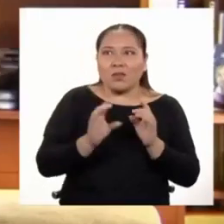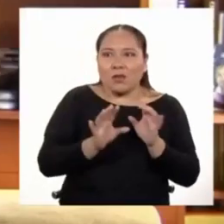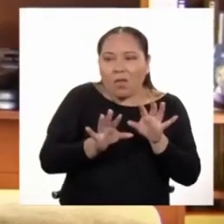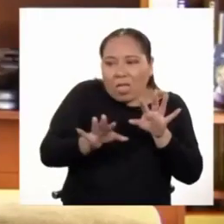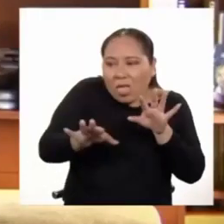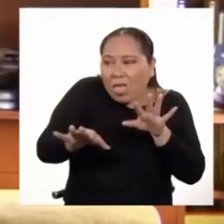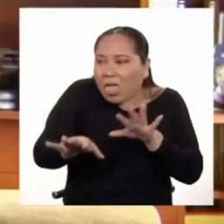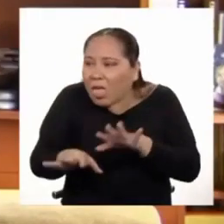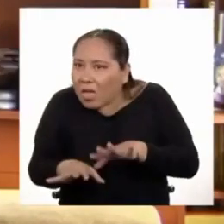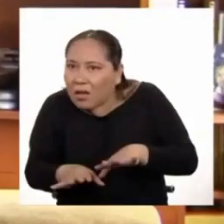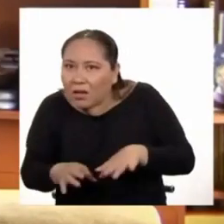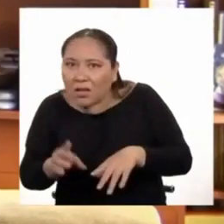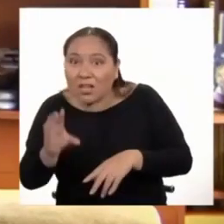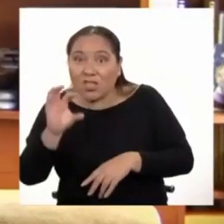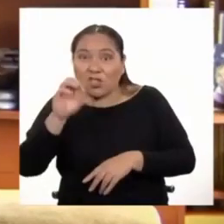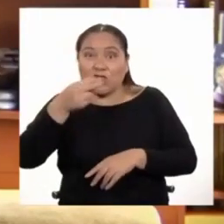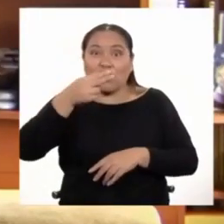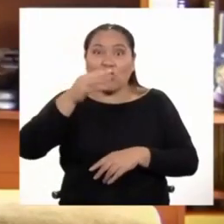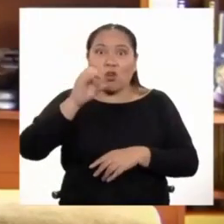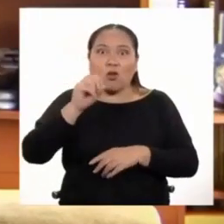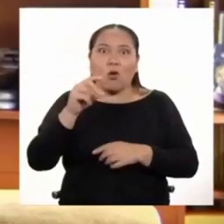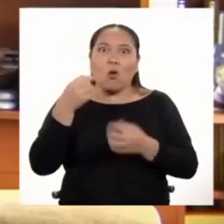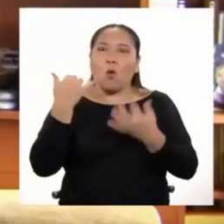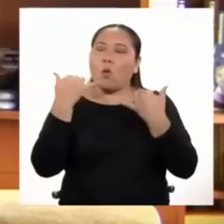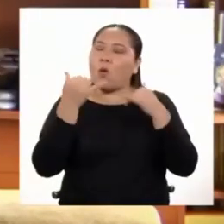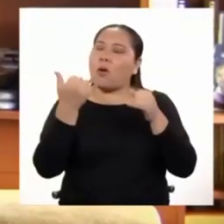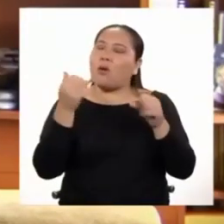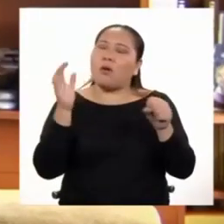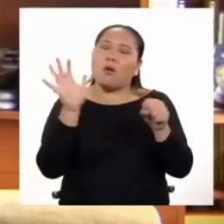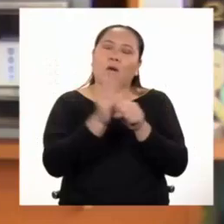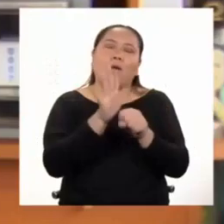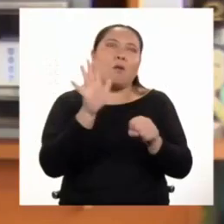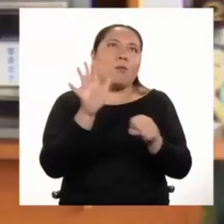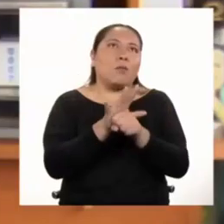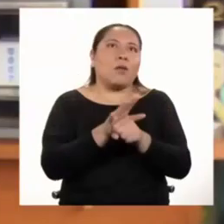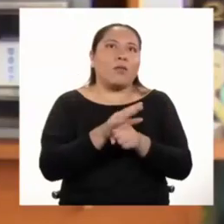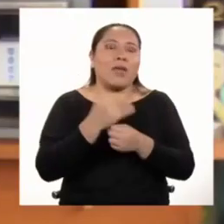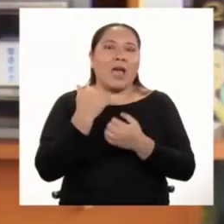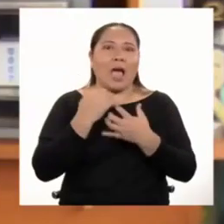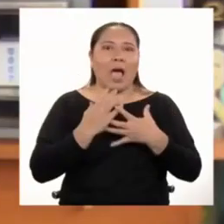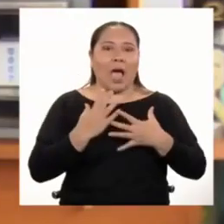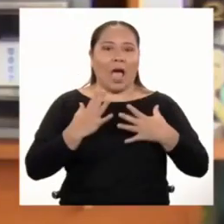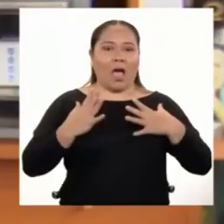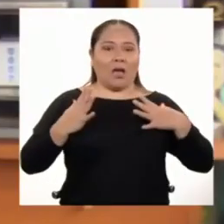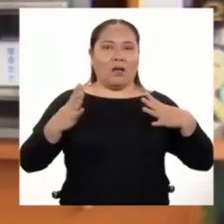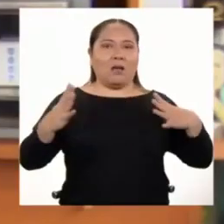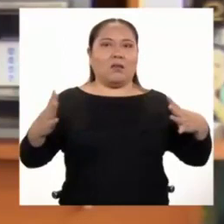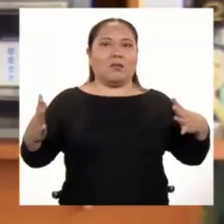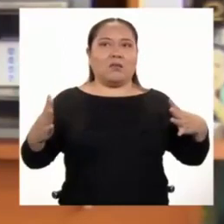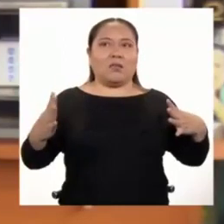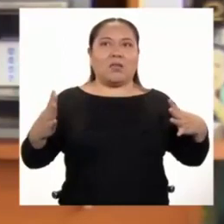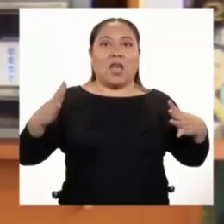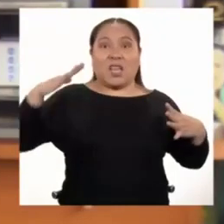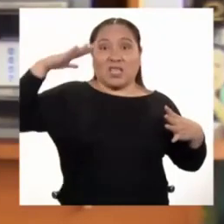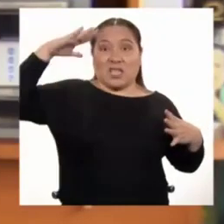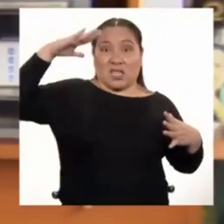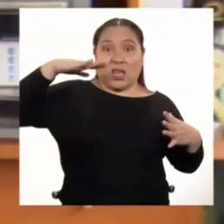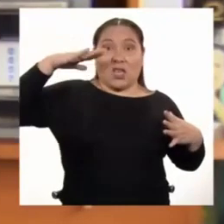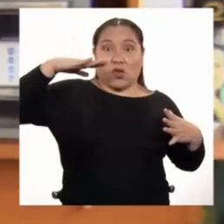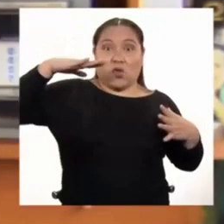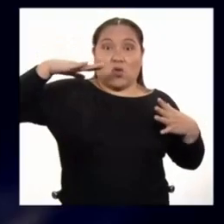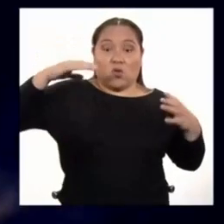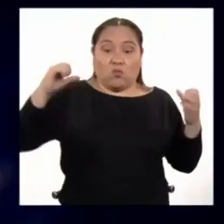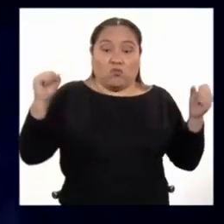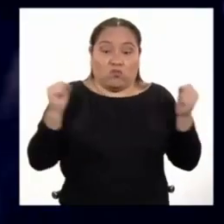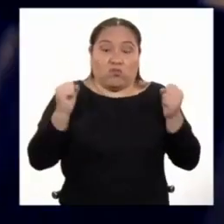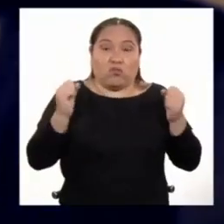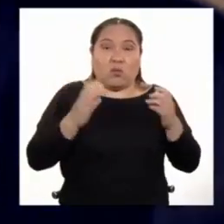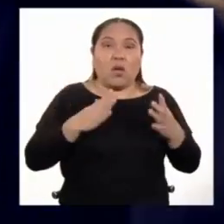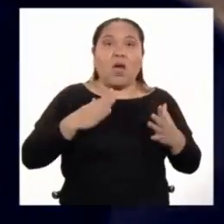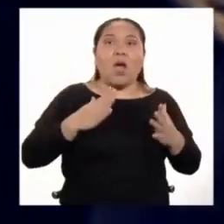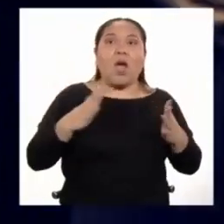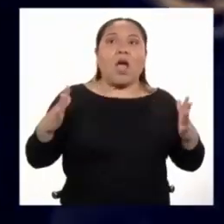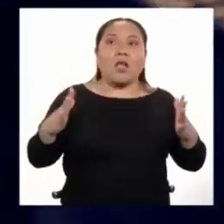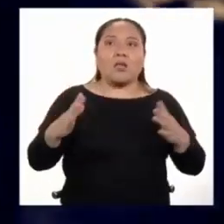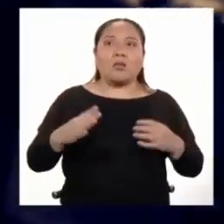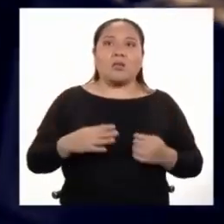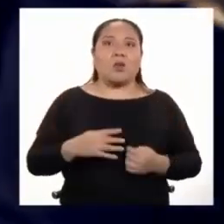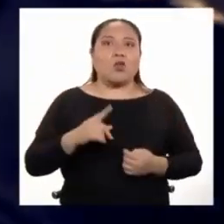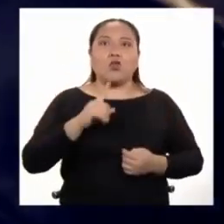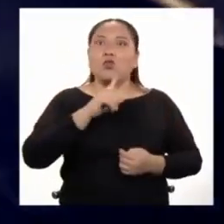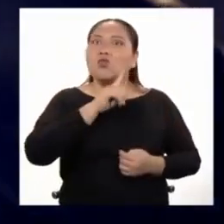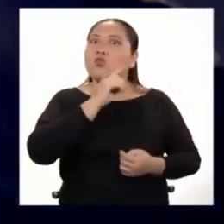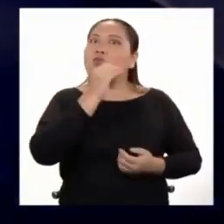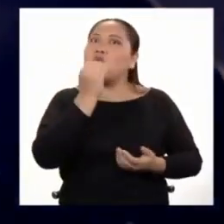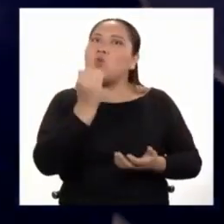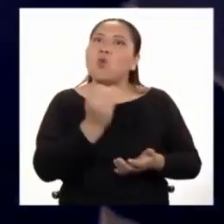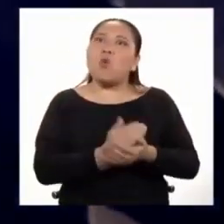Cholo era un jugador muy completo, de contextura ancha, chato más bien, ¿no? Nunca se